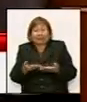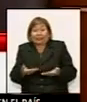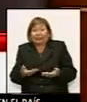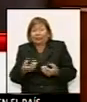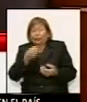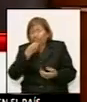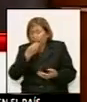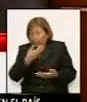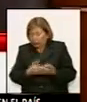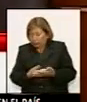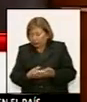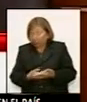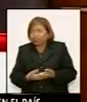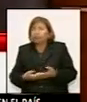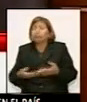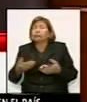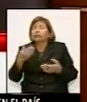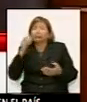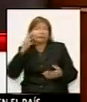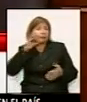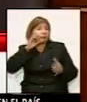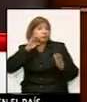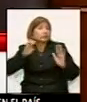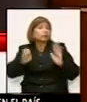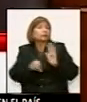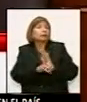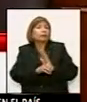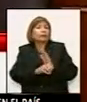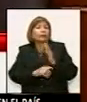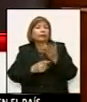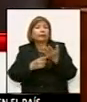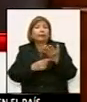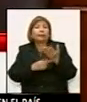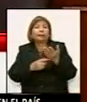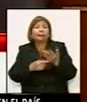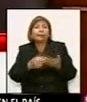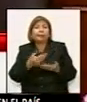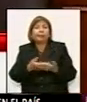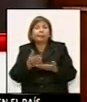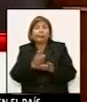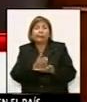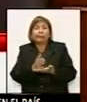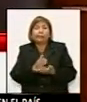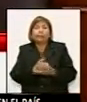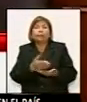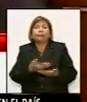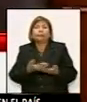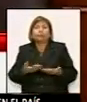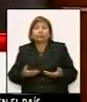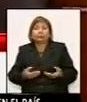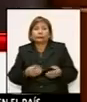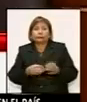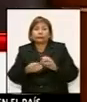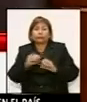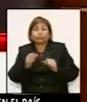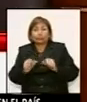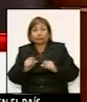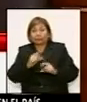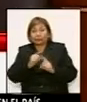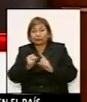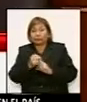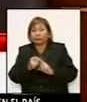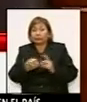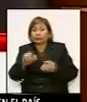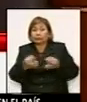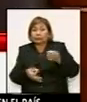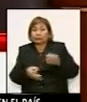un buen ejemplo de la tecnología al servicio de los derechos fundamentales, en particular del derecho a garantizar el acceso a la justicia